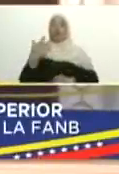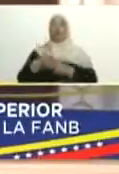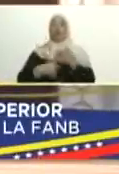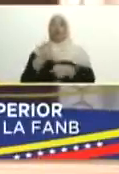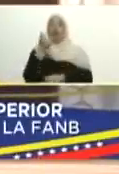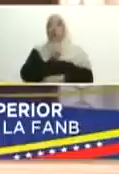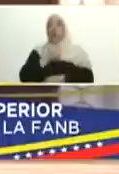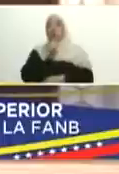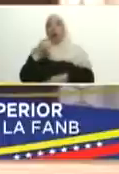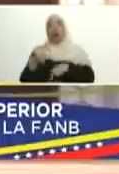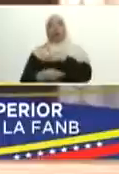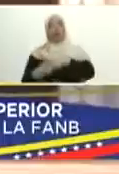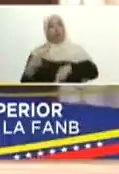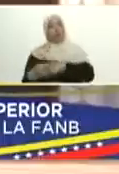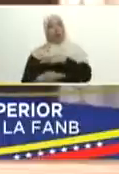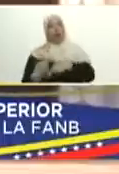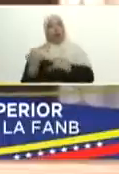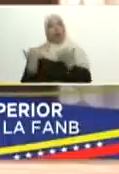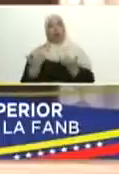resistencia revolucionaria,